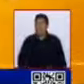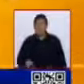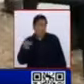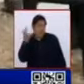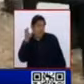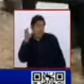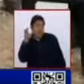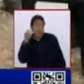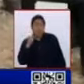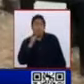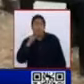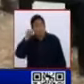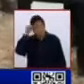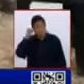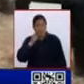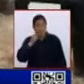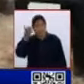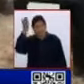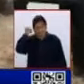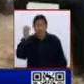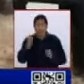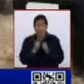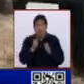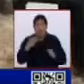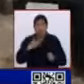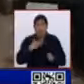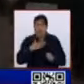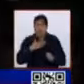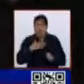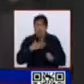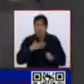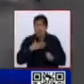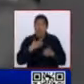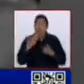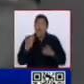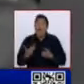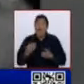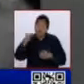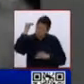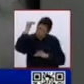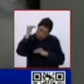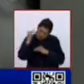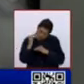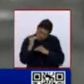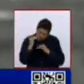Escuché a mis mayores que trabajaban conmigo, vían duendes.